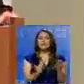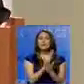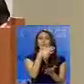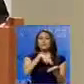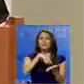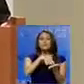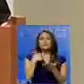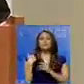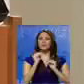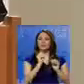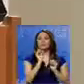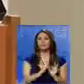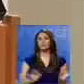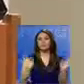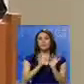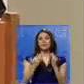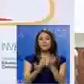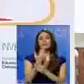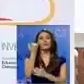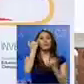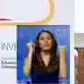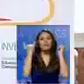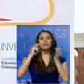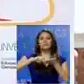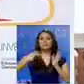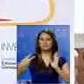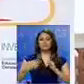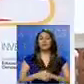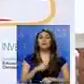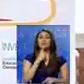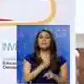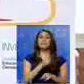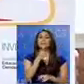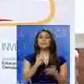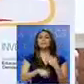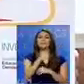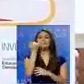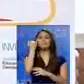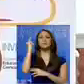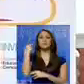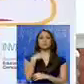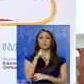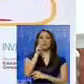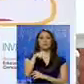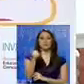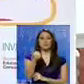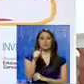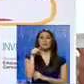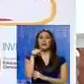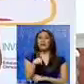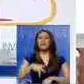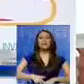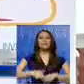de conocimientos, sino de generación de conocimiento. La Academia de Ciencias del Ecuador fue creada en noviembre del año 2010. Desde allí